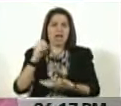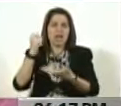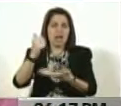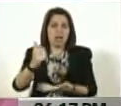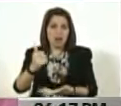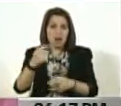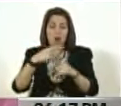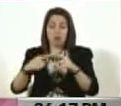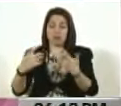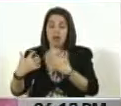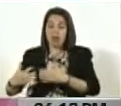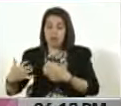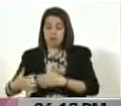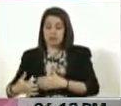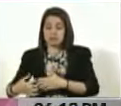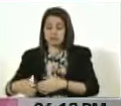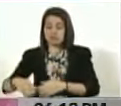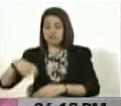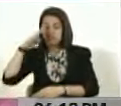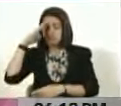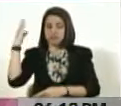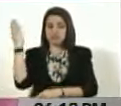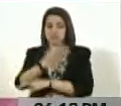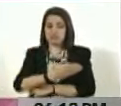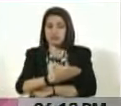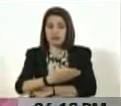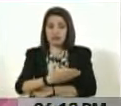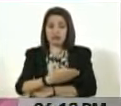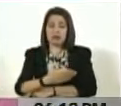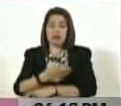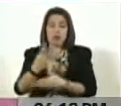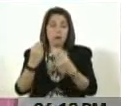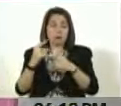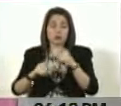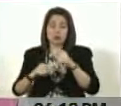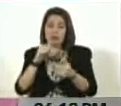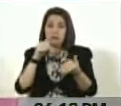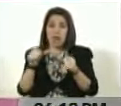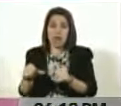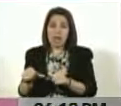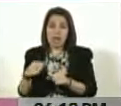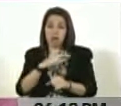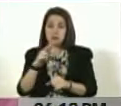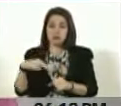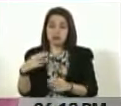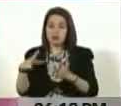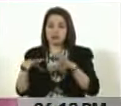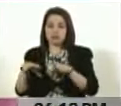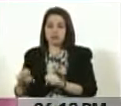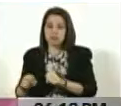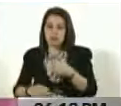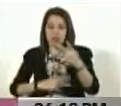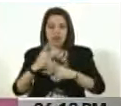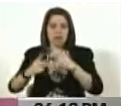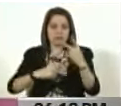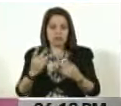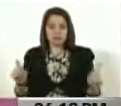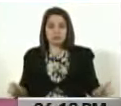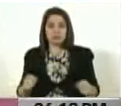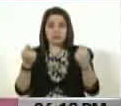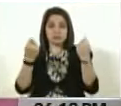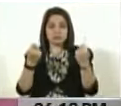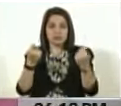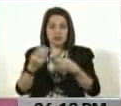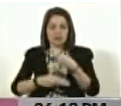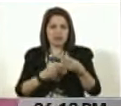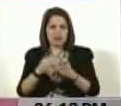SUNDE sanciona a esta panadería que tenía una infinidad de irregularidades y nosotros la ocupamos para mantener la operatividad. Pero desde que hicimos